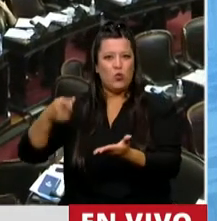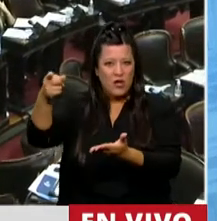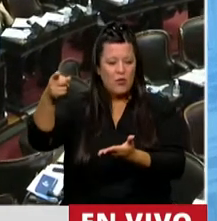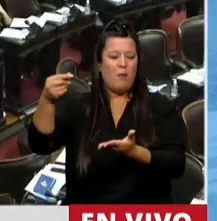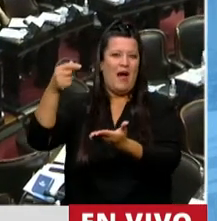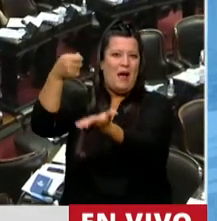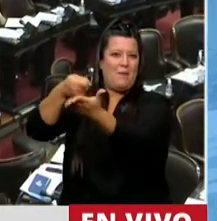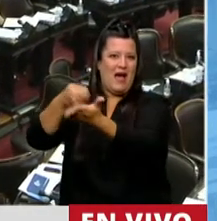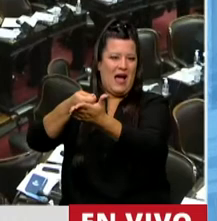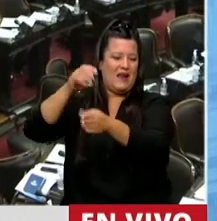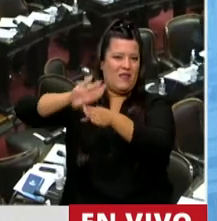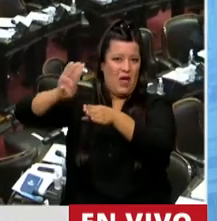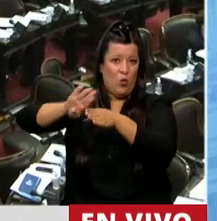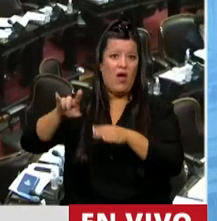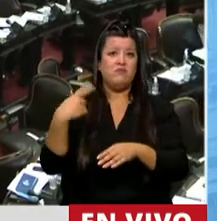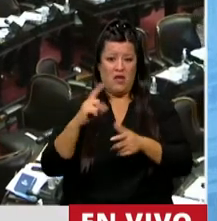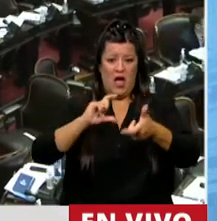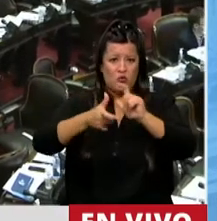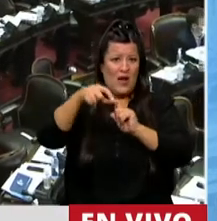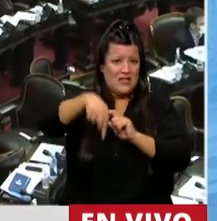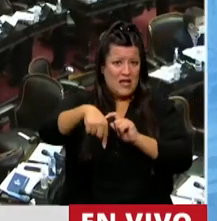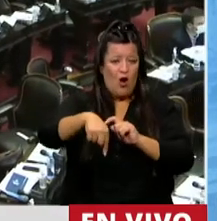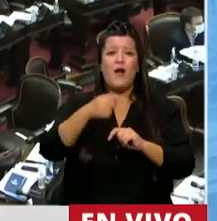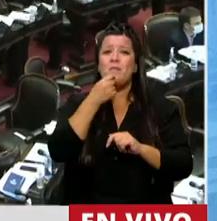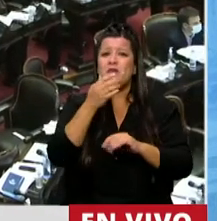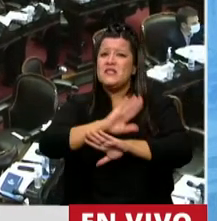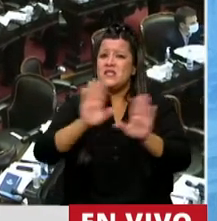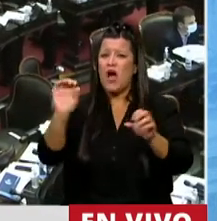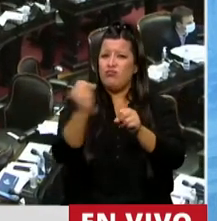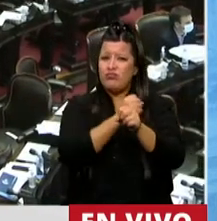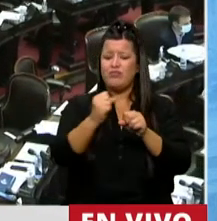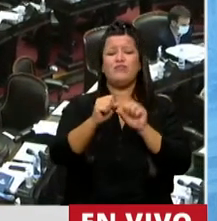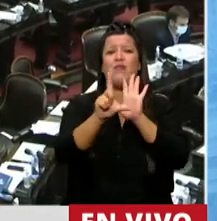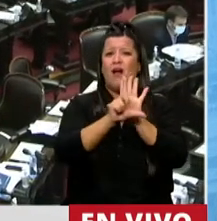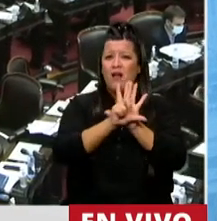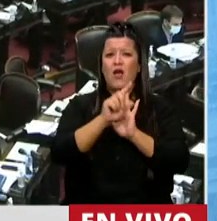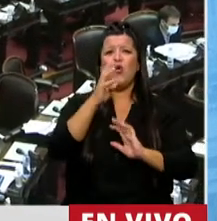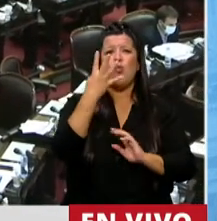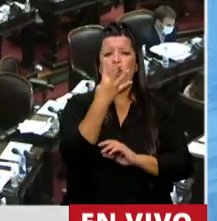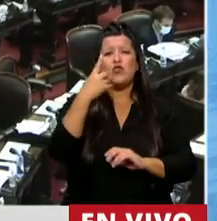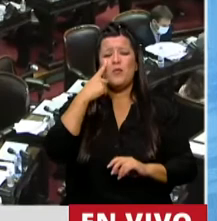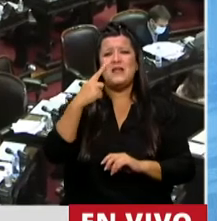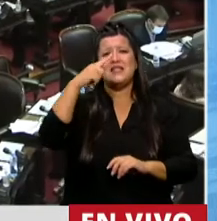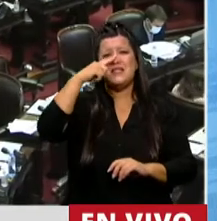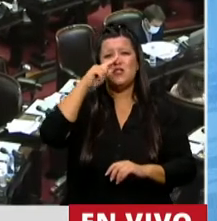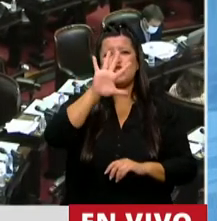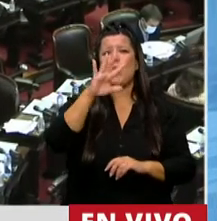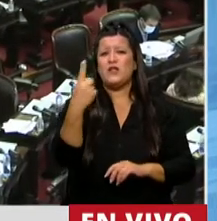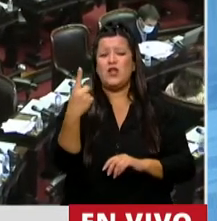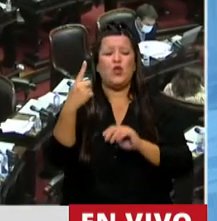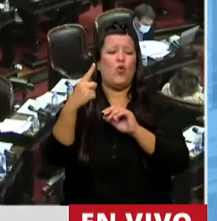extranjera. Y actualicemos la cifra, porque le aprobamos al Poder Ejecutivo 4.571 millones con la